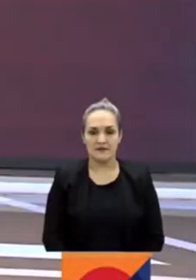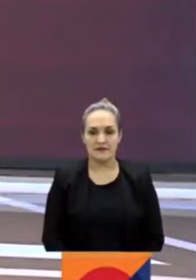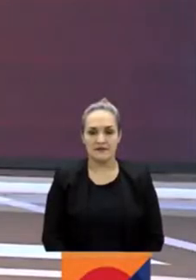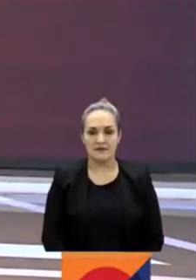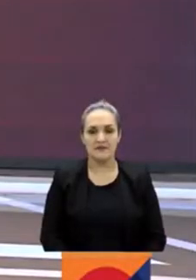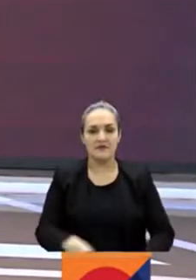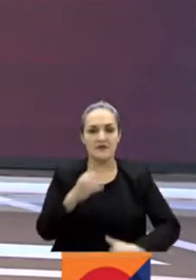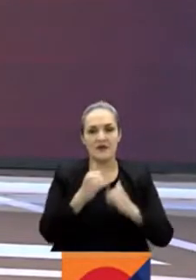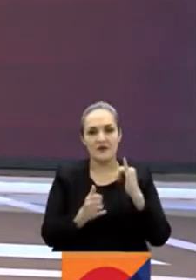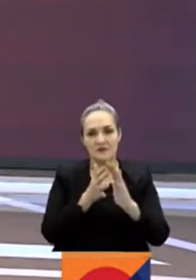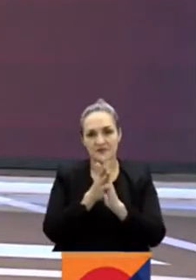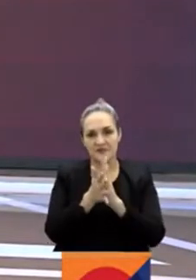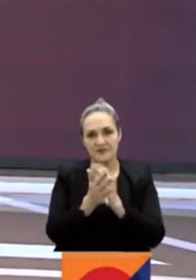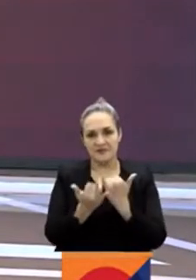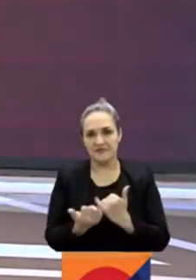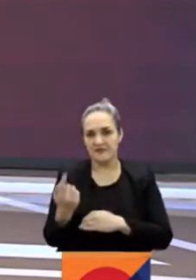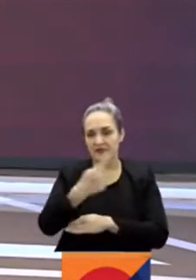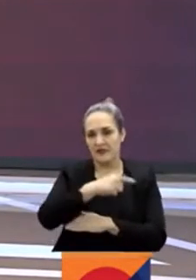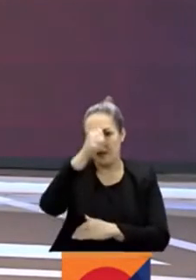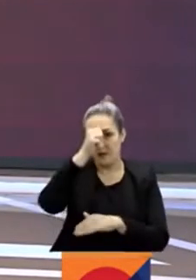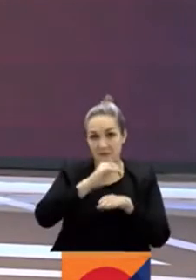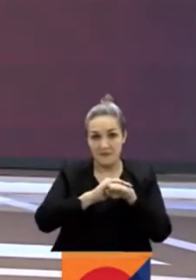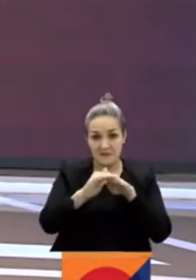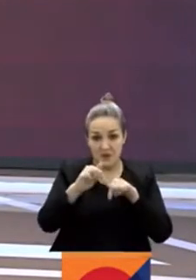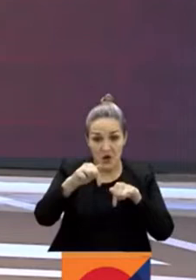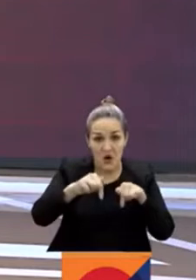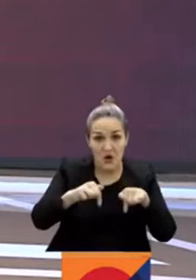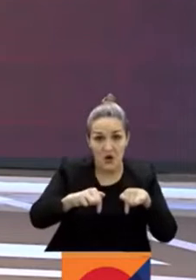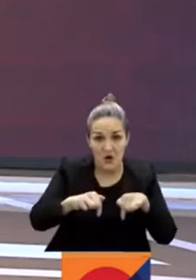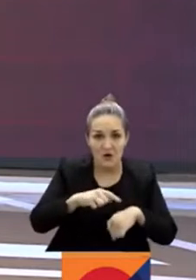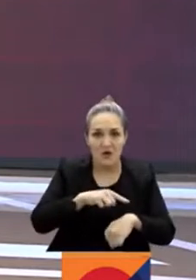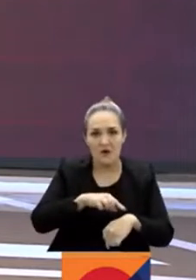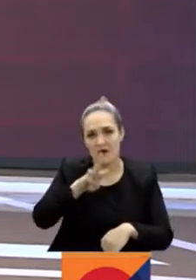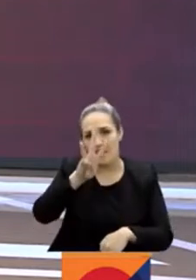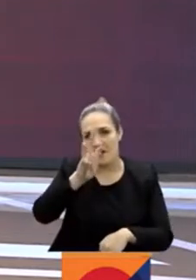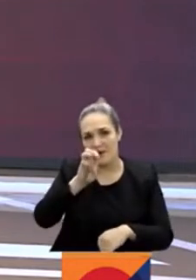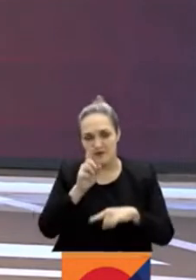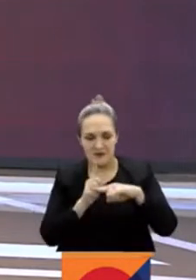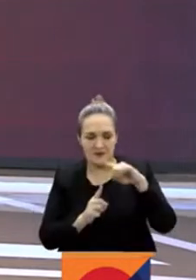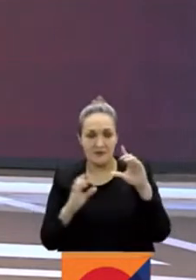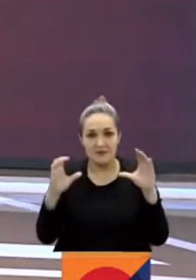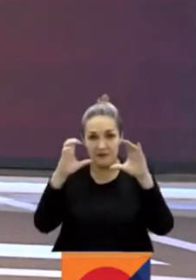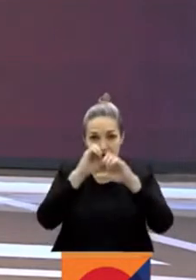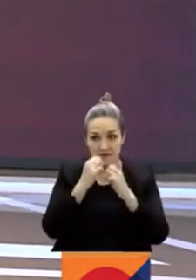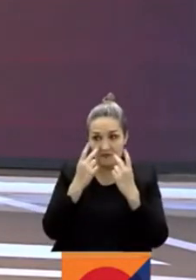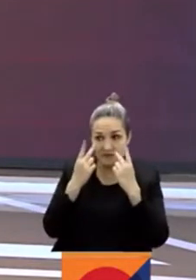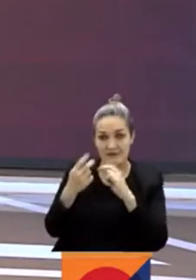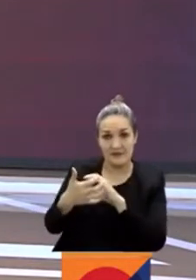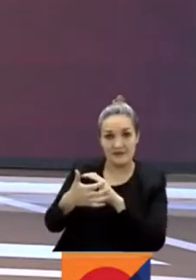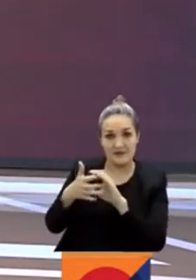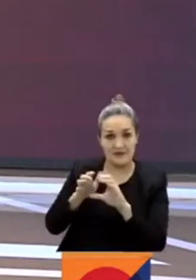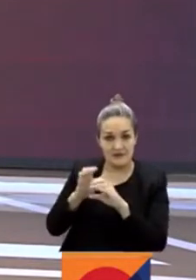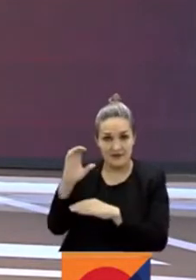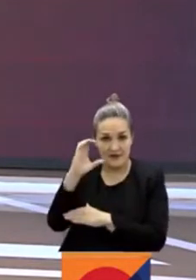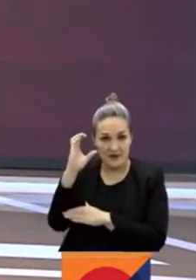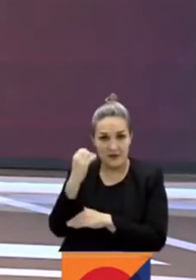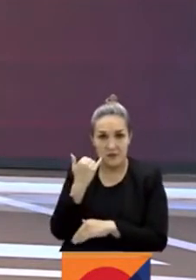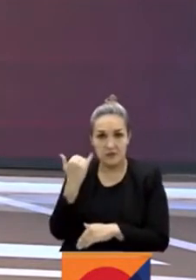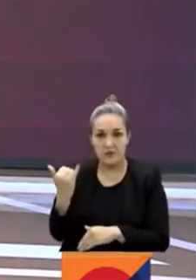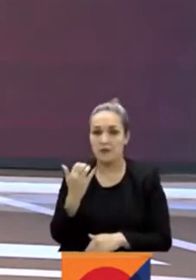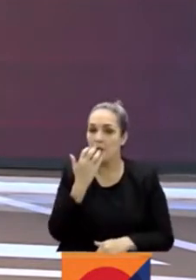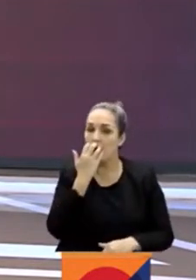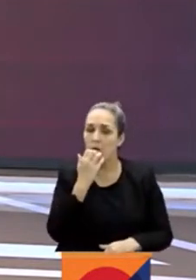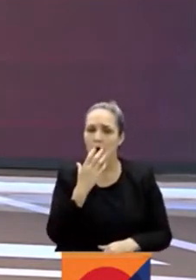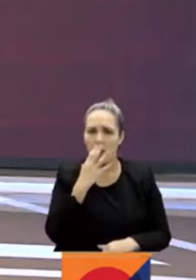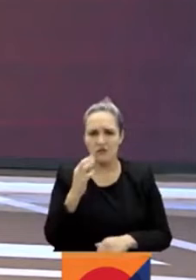Y cerramos nuestra emisión con esta invitación para hoy a las 8:30 de la noche por Señal Colombia, El Coronel